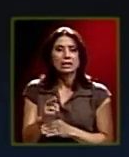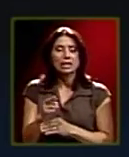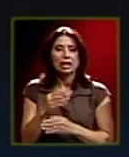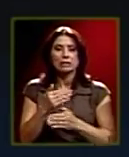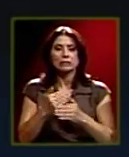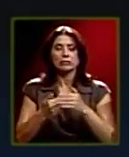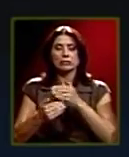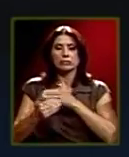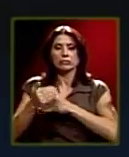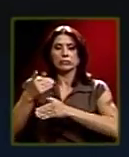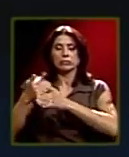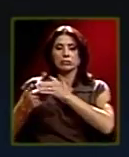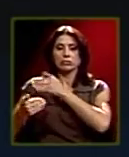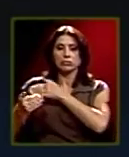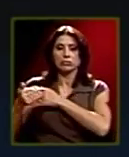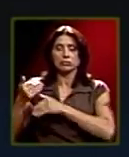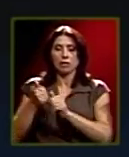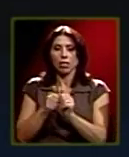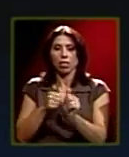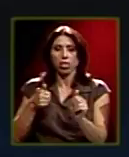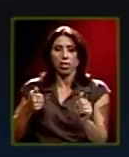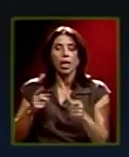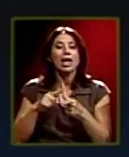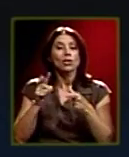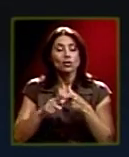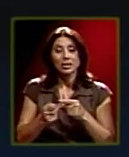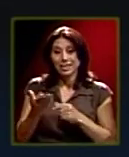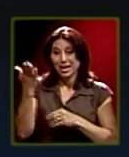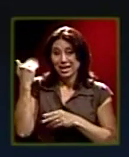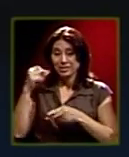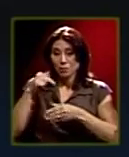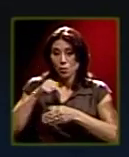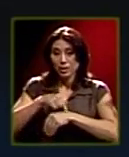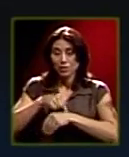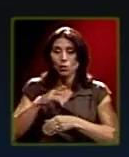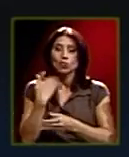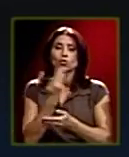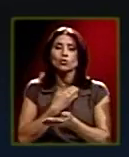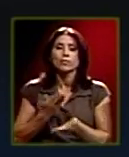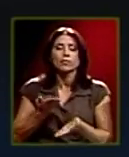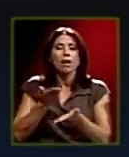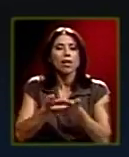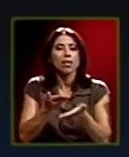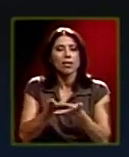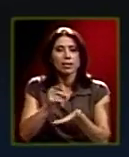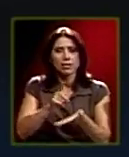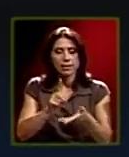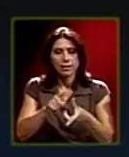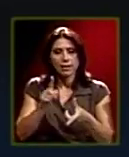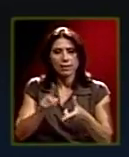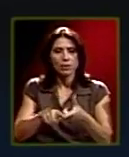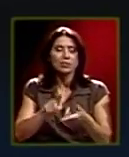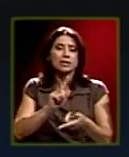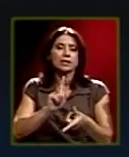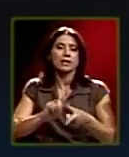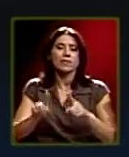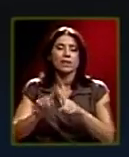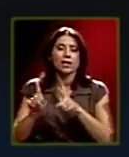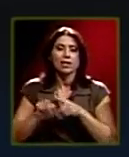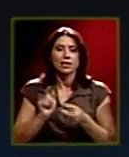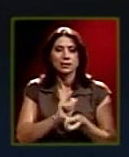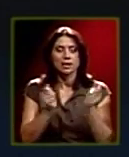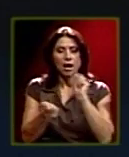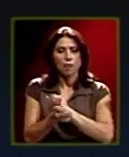ese momento nos planteamos una serie de cambios, uno de los cuales, fundamental, era intensificar